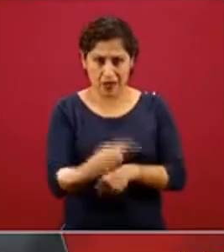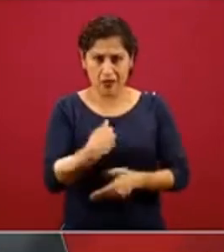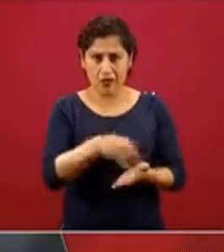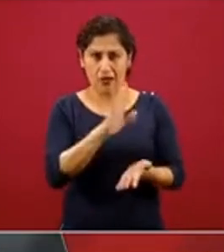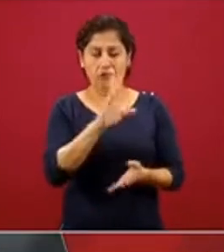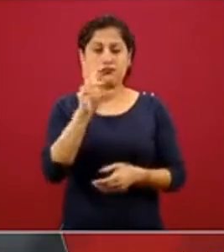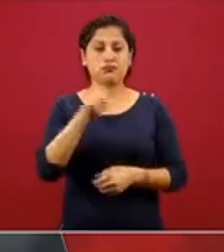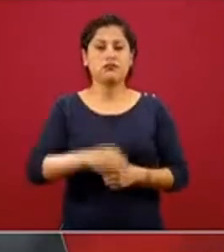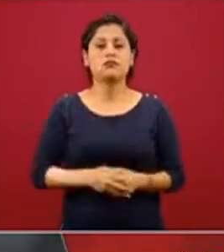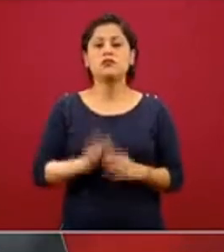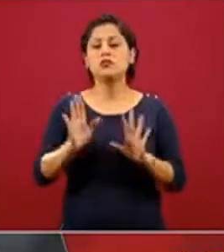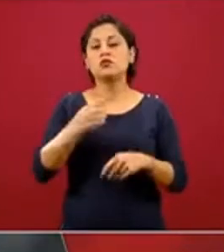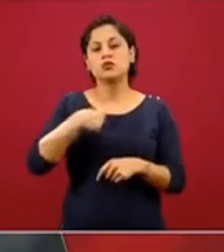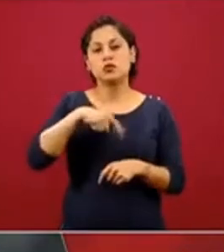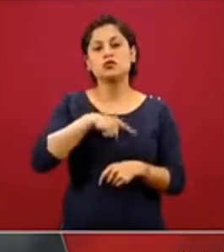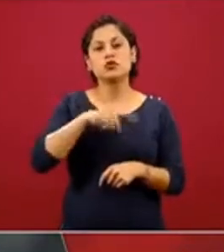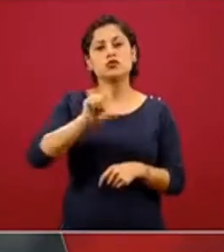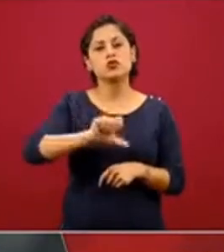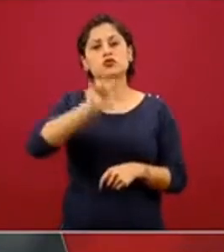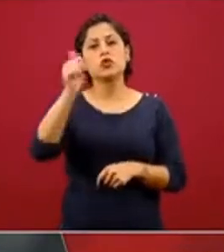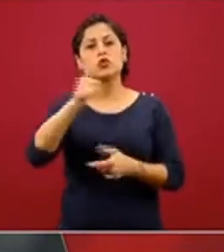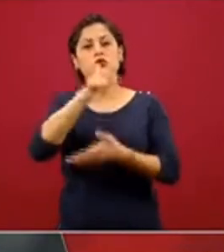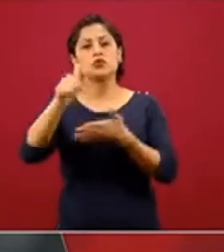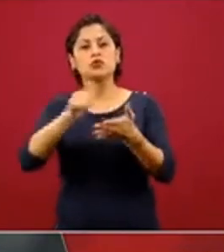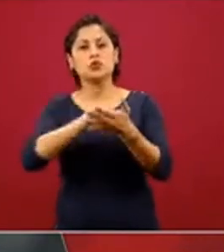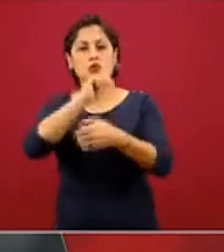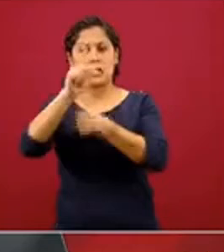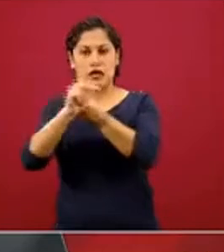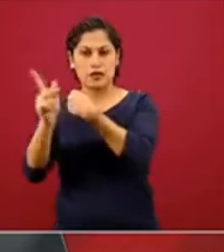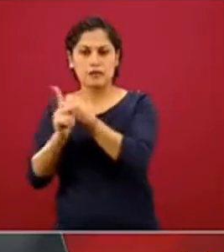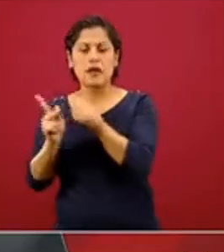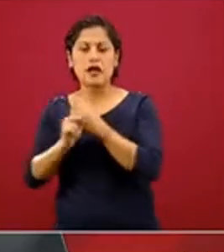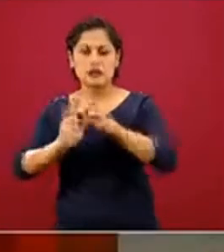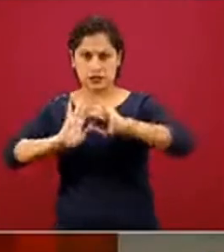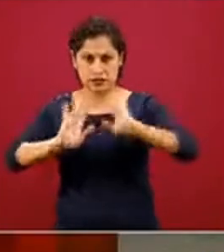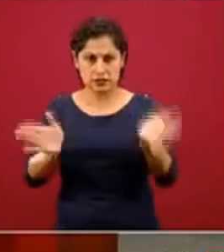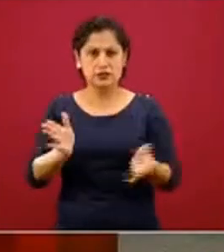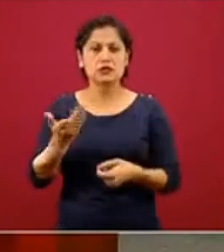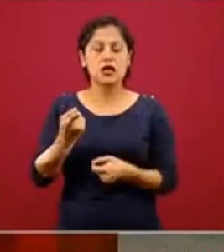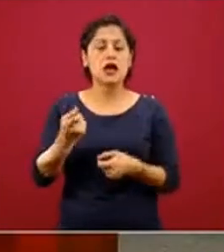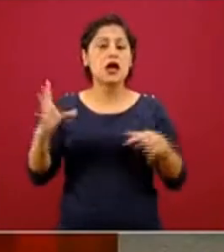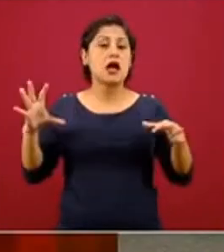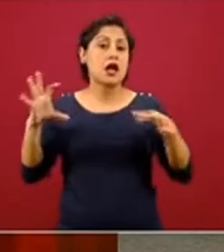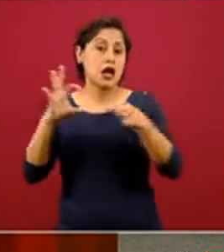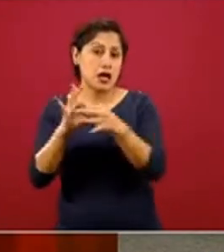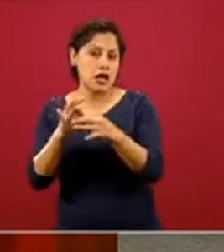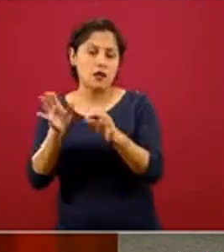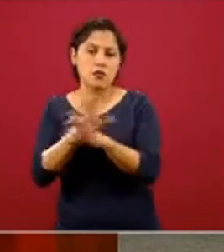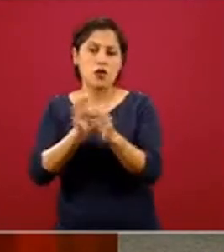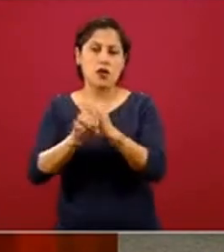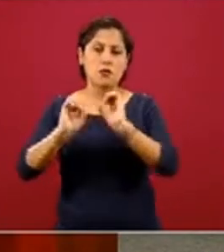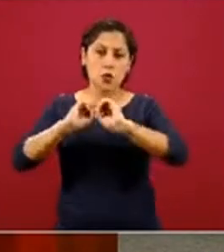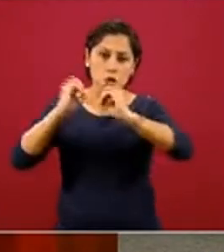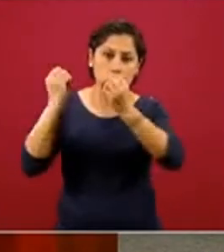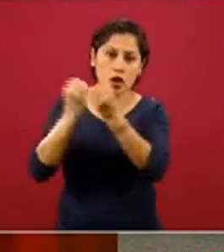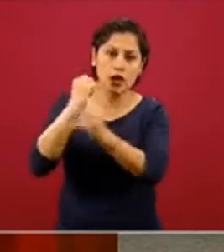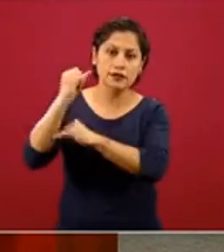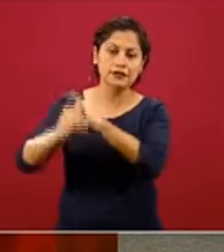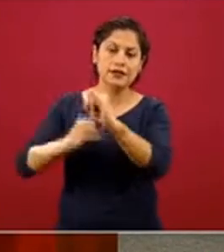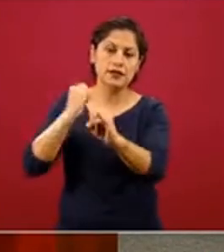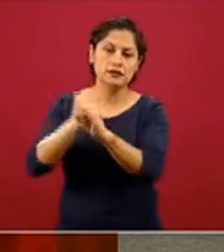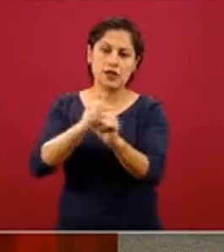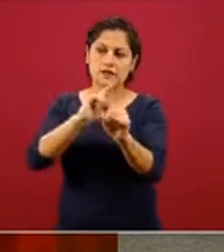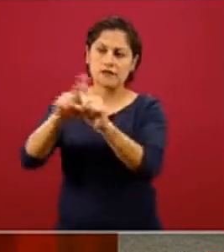han establecido en otras ocasiones, por ejemplo, con organizaciones internacionales de